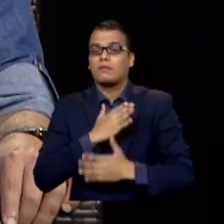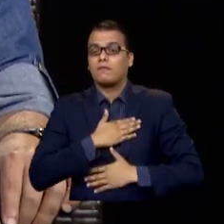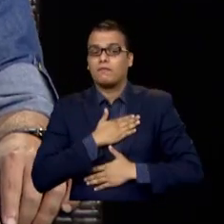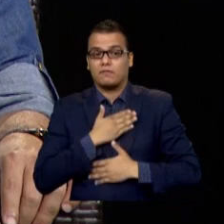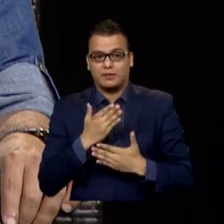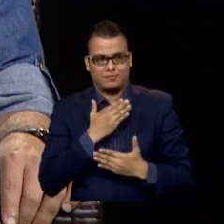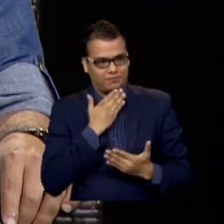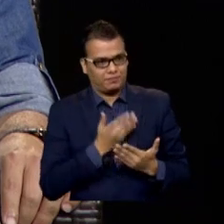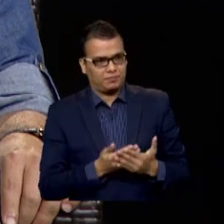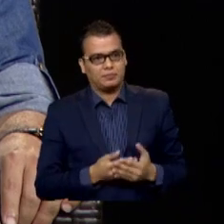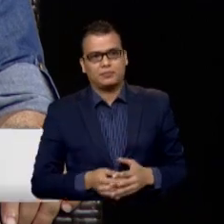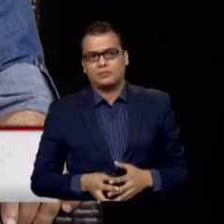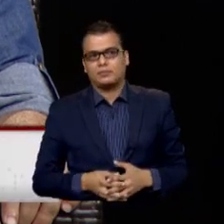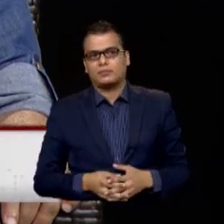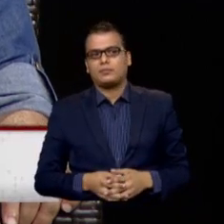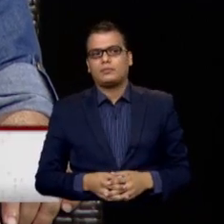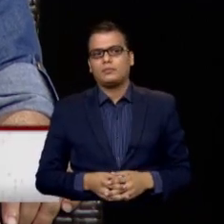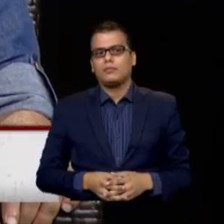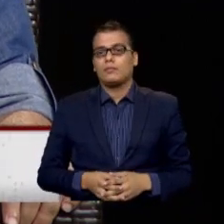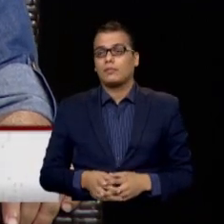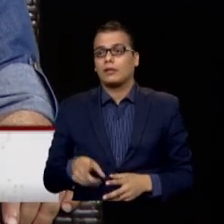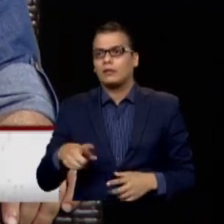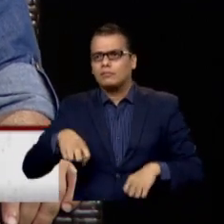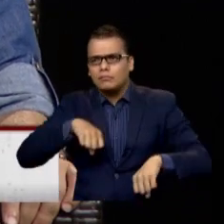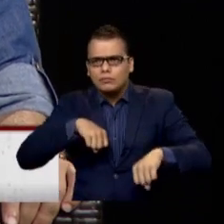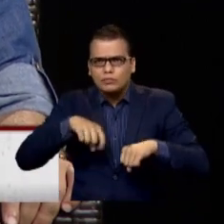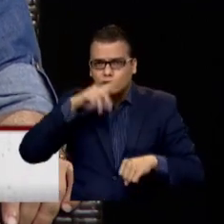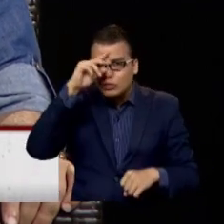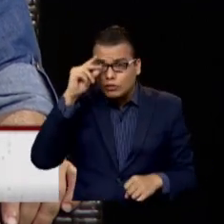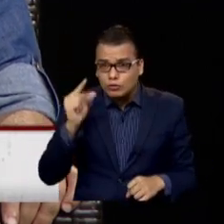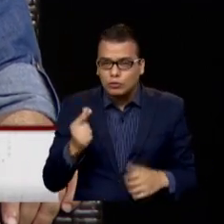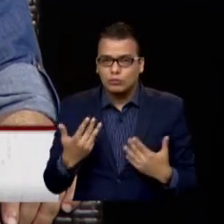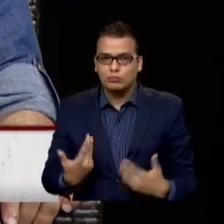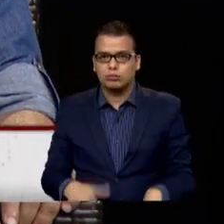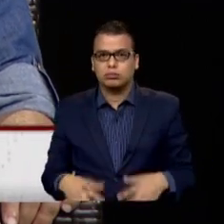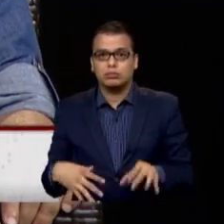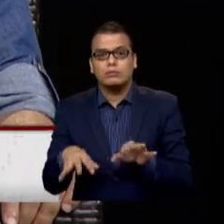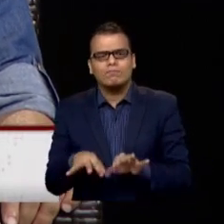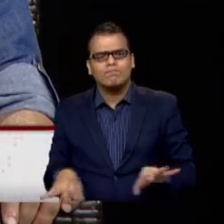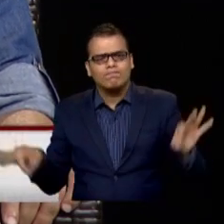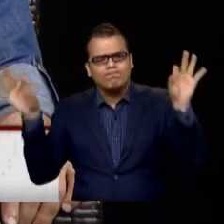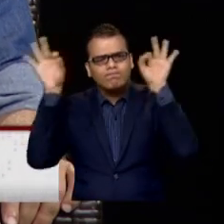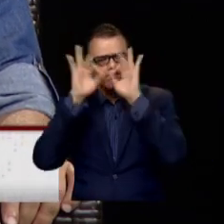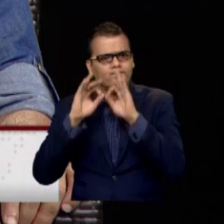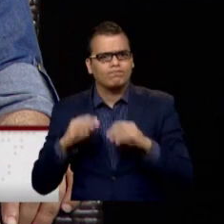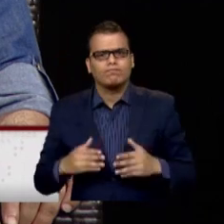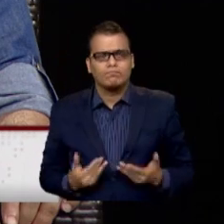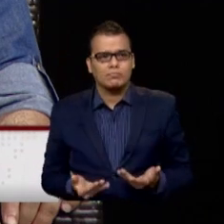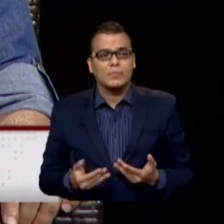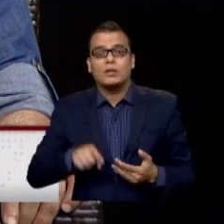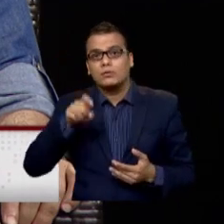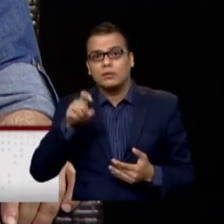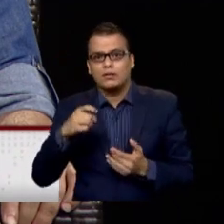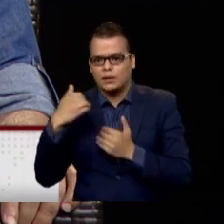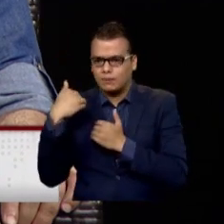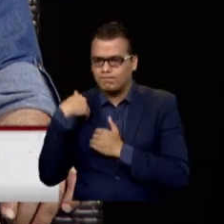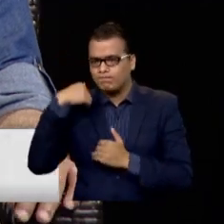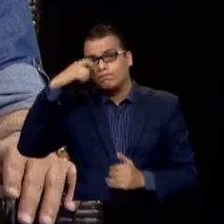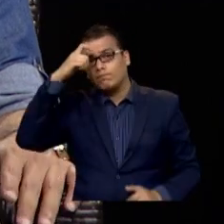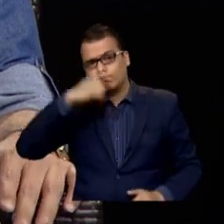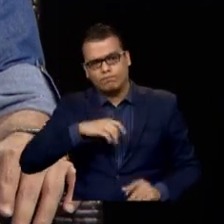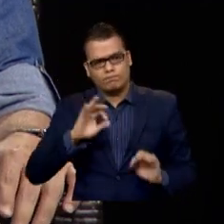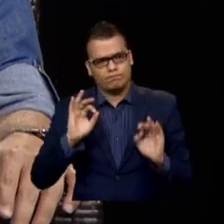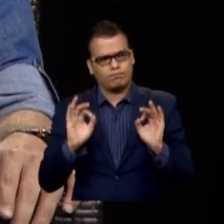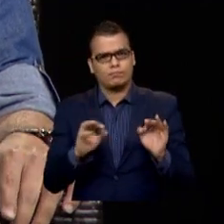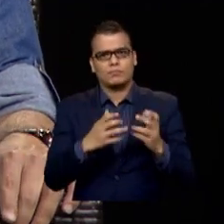ellas. Muchas gracias. Trabajar es importante, pero lo tenemos que hacer bajo unos parámetros de mucha responsabilidad